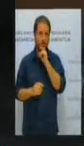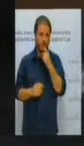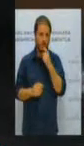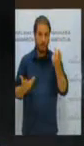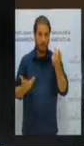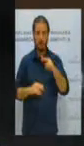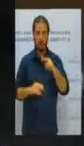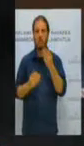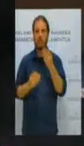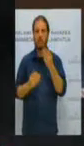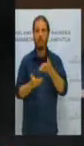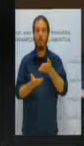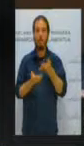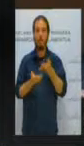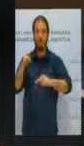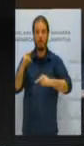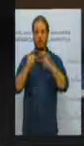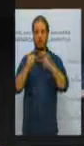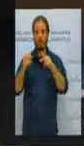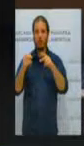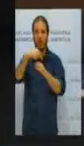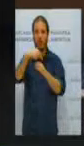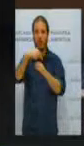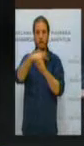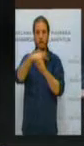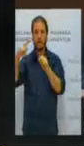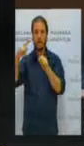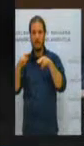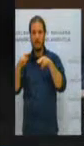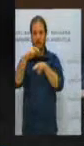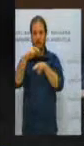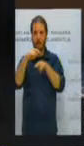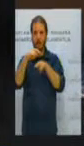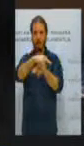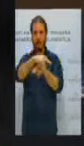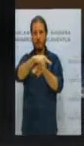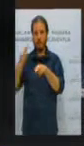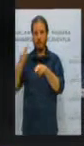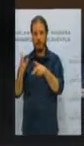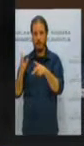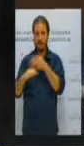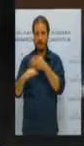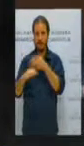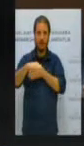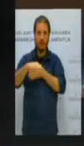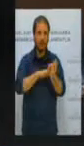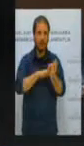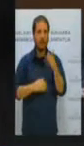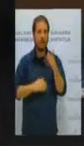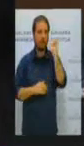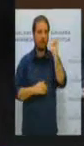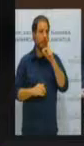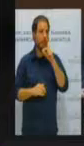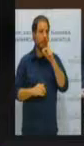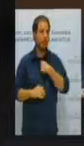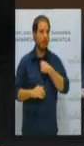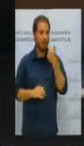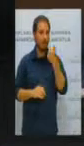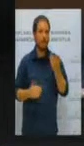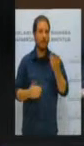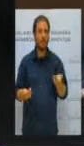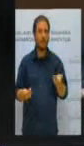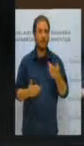o de una solución que dé ese acceso a Pamplona. Sabemos que se han producido, y algunos